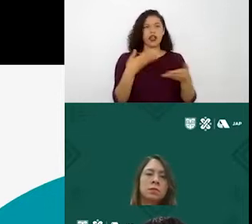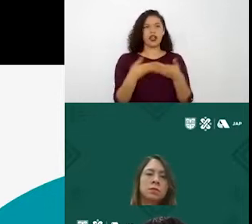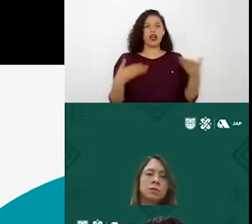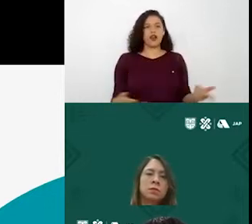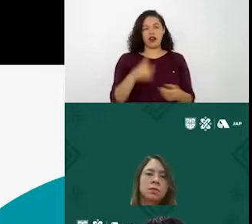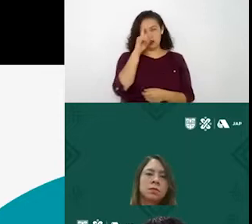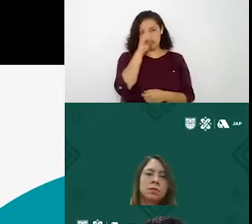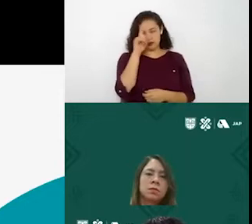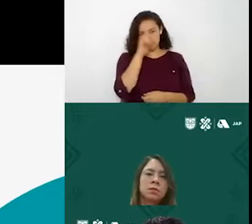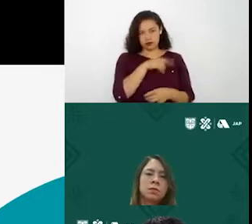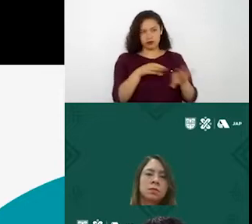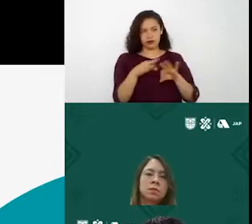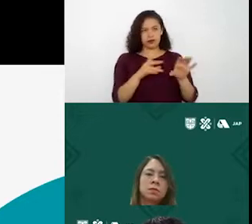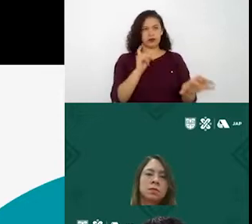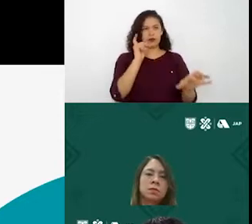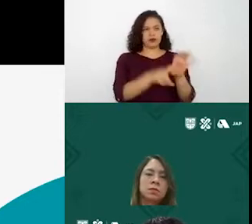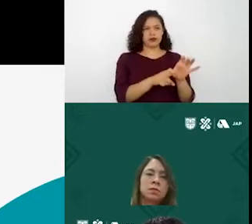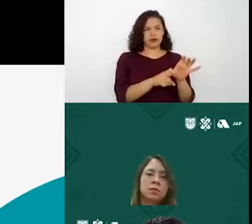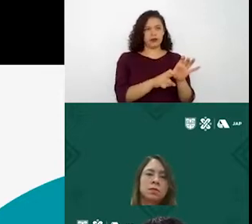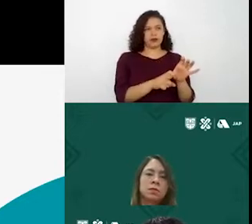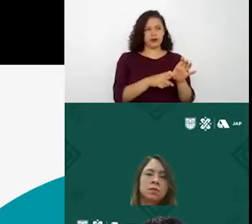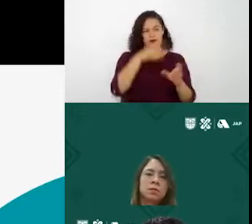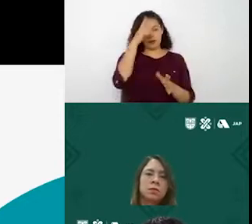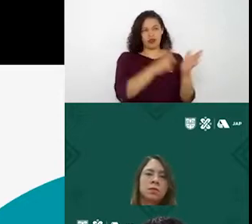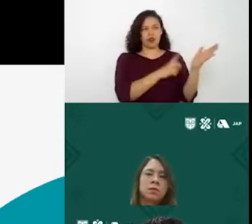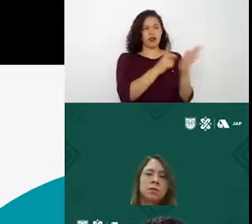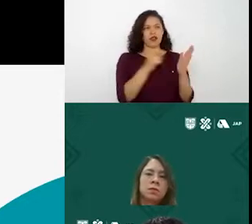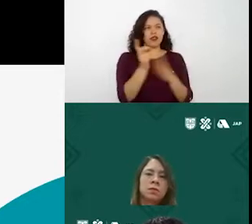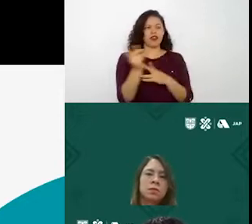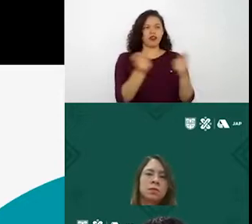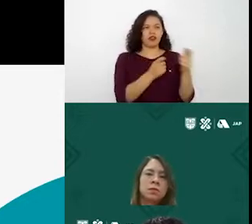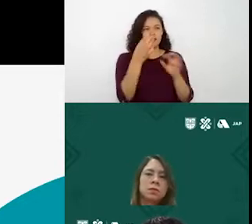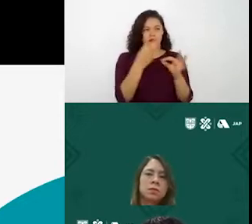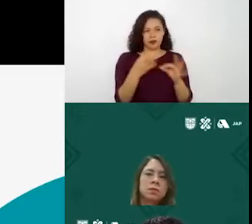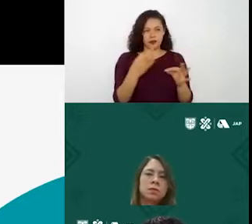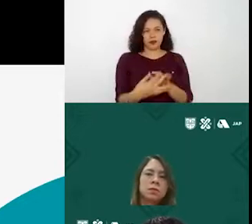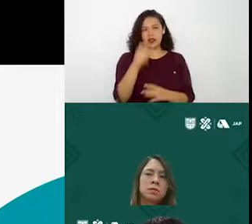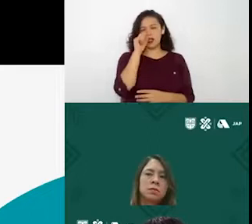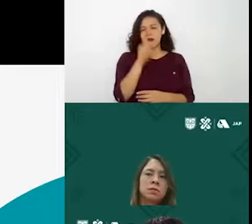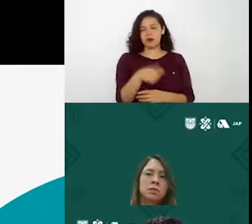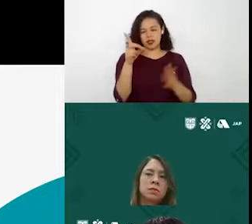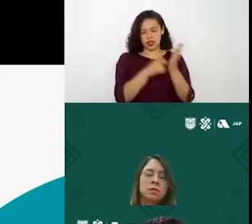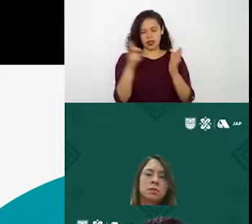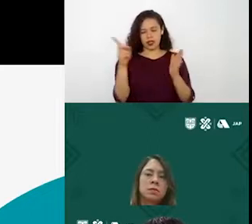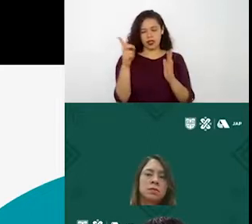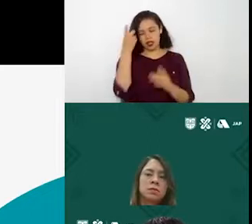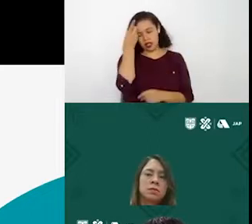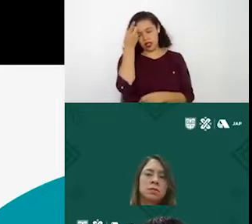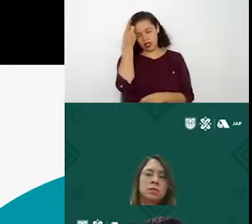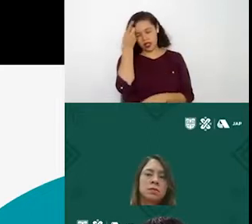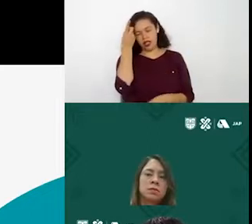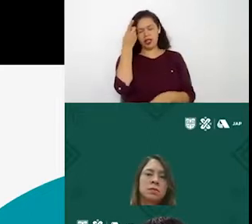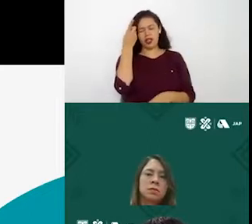como asesor adscrito al departamento de control de cumplimiento también de la dirección de análisis y